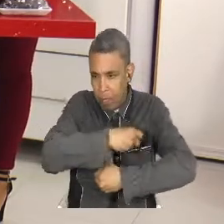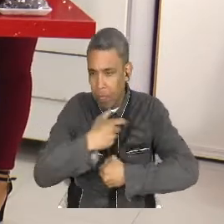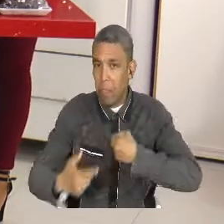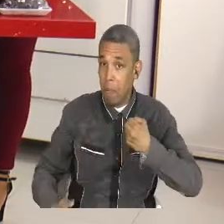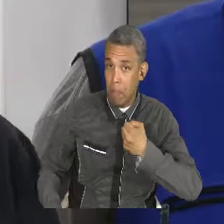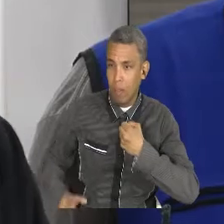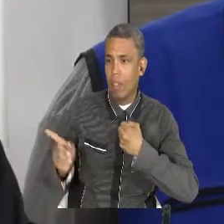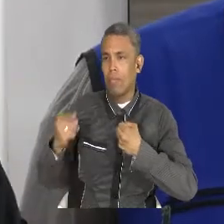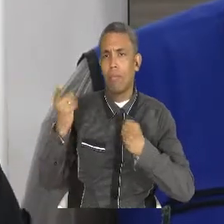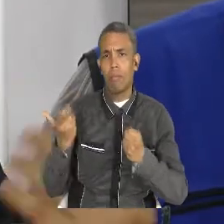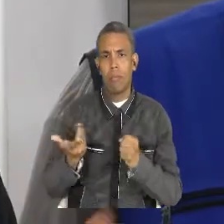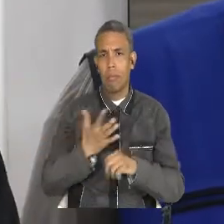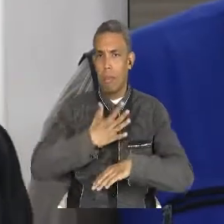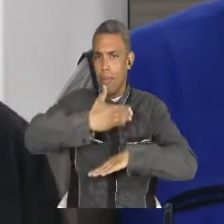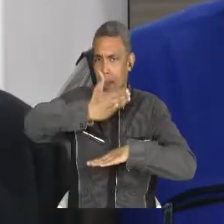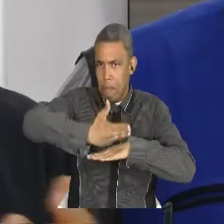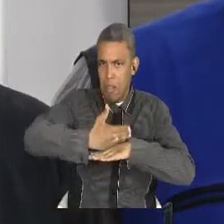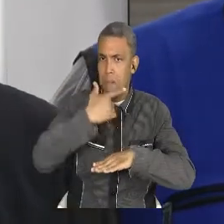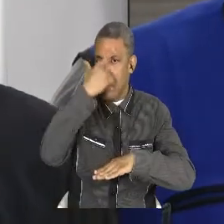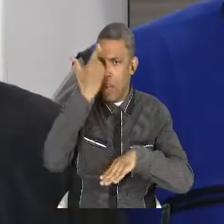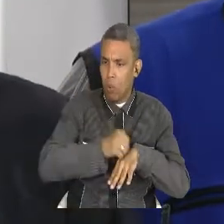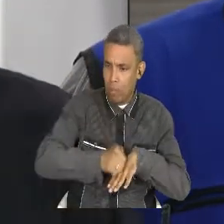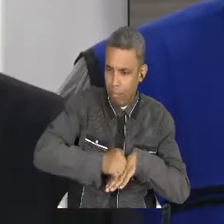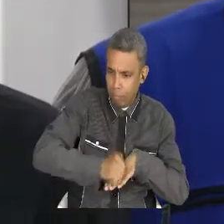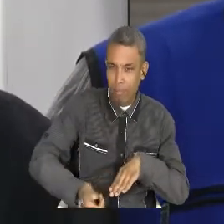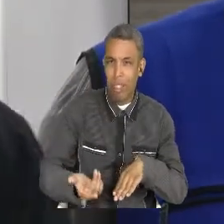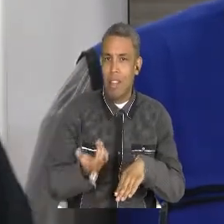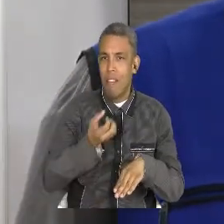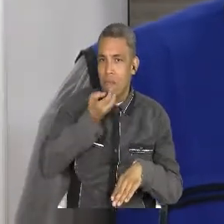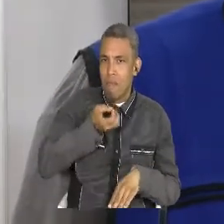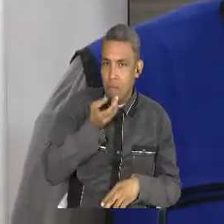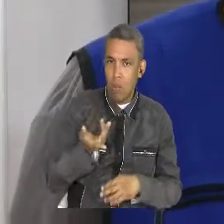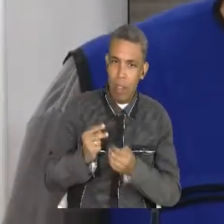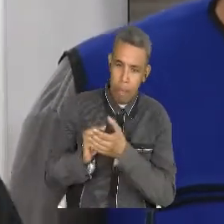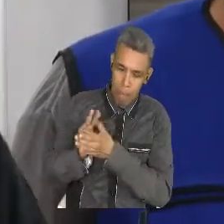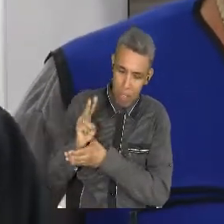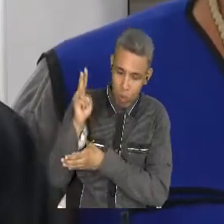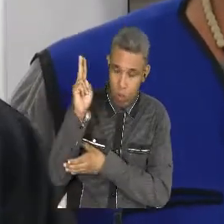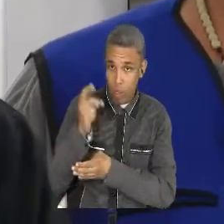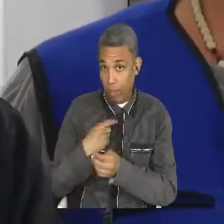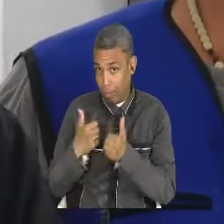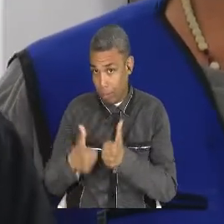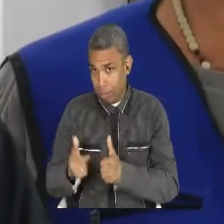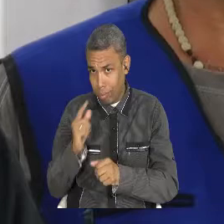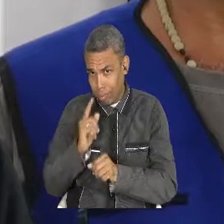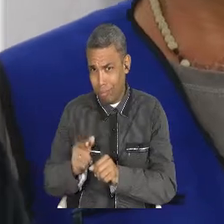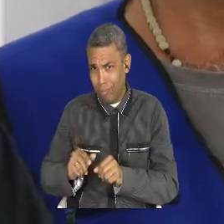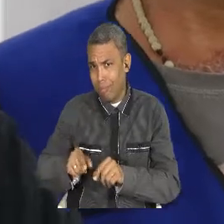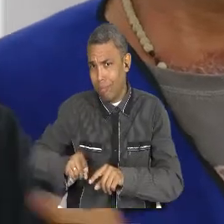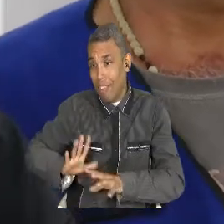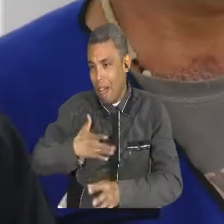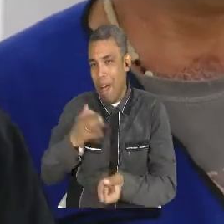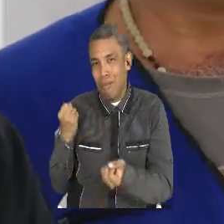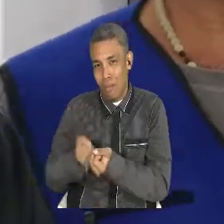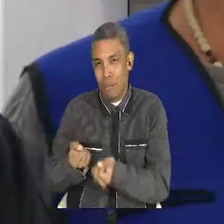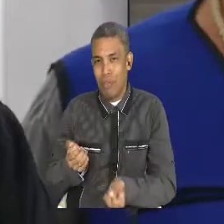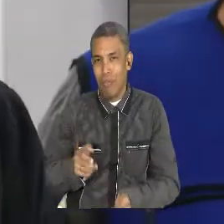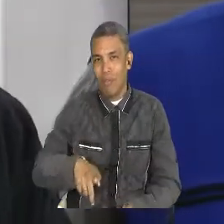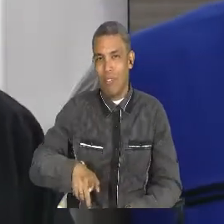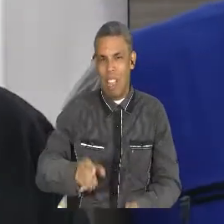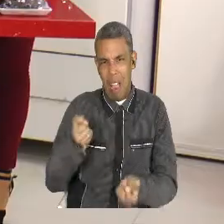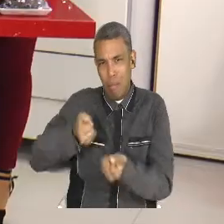nuestros campesinos, los cultivadores, a nuestros vendedores de la plaza de Torcoroma. ¿Sí? Entonces es muy bueno siempre estar apoyando a nuestra misma gente,